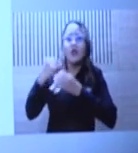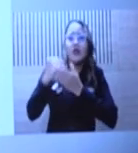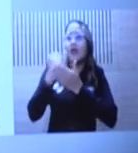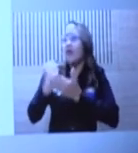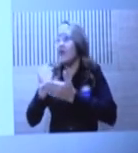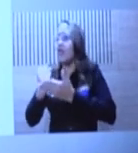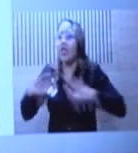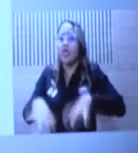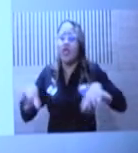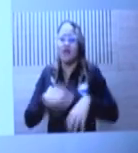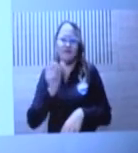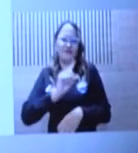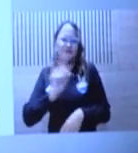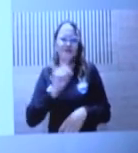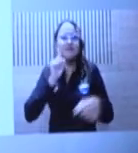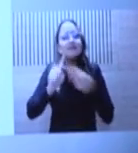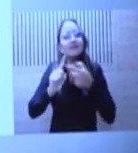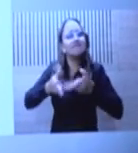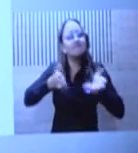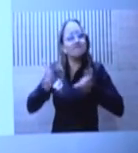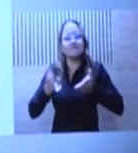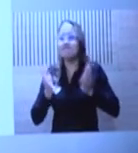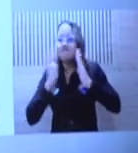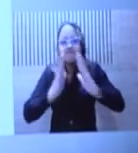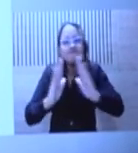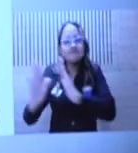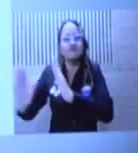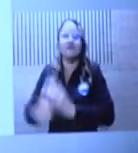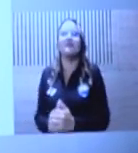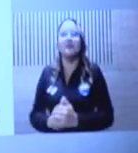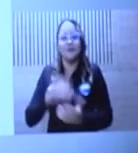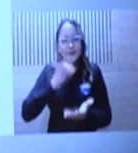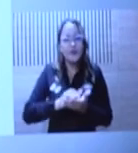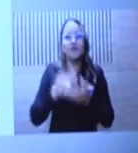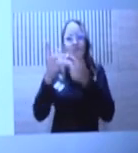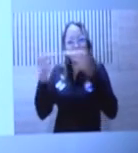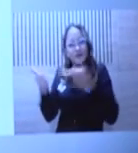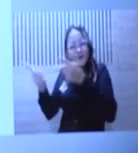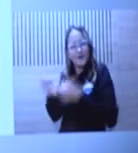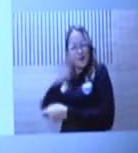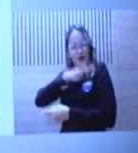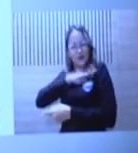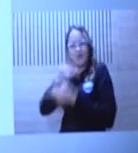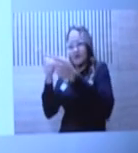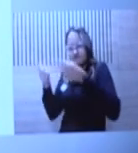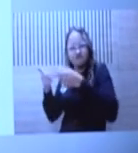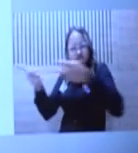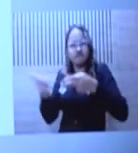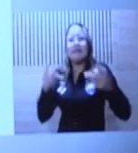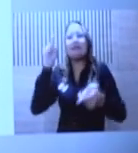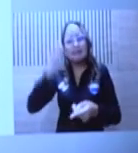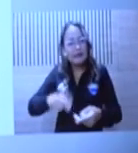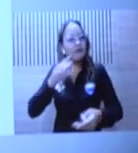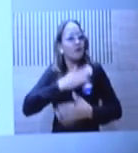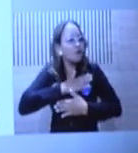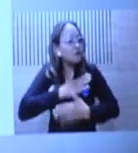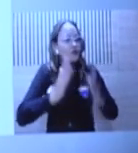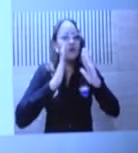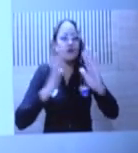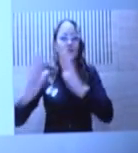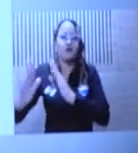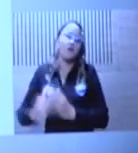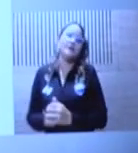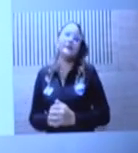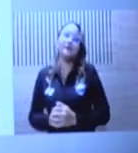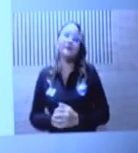servimos y esa cultura tiene que estar presente en todas las dependencias de la alcaldía en todos en educación en en todo en todo nosotros procuramos y ahí podemos